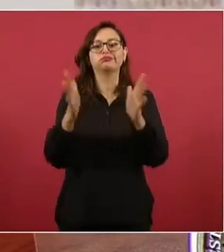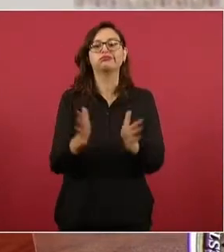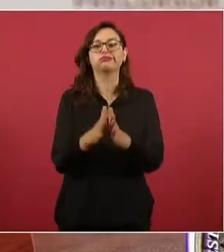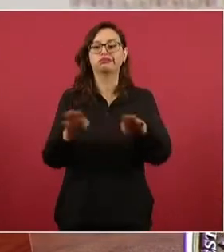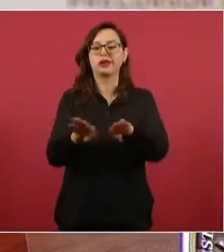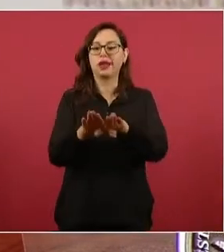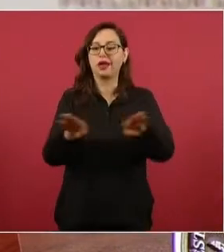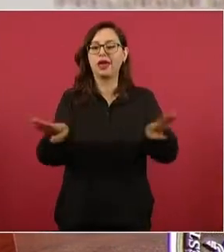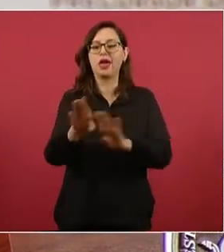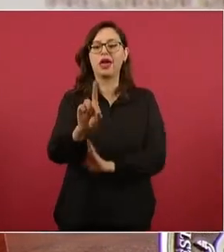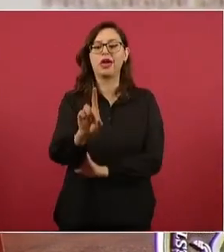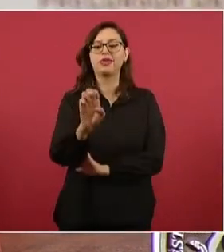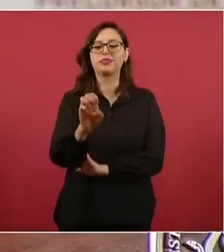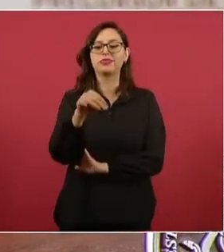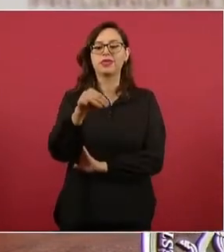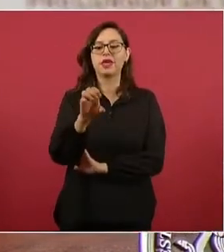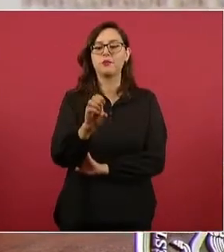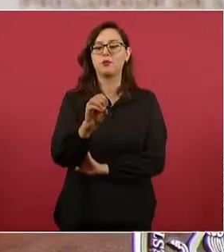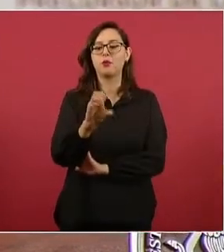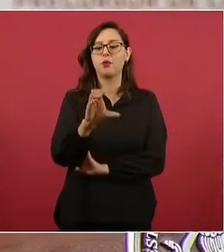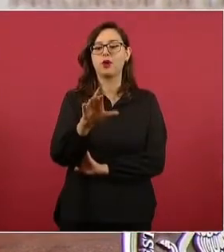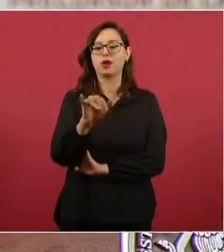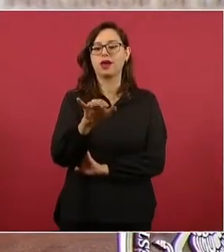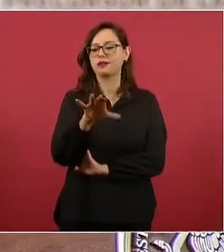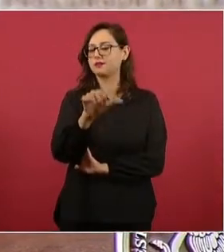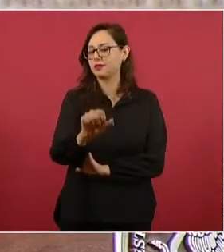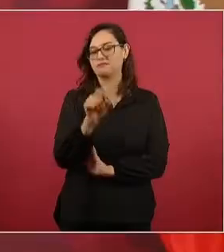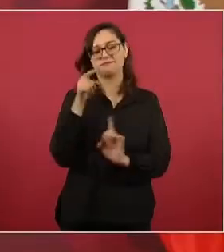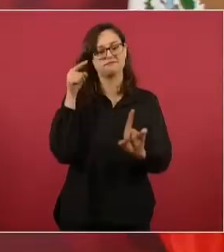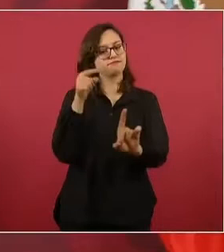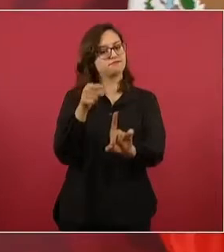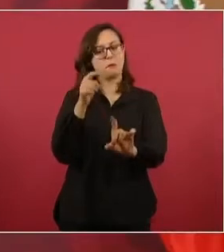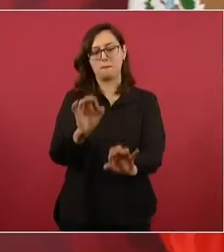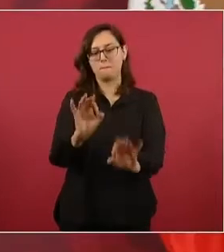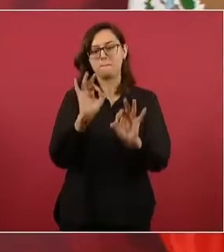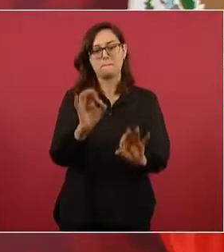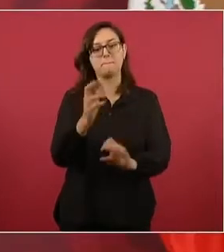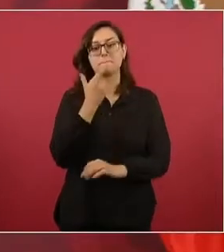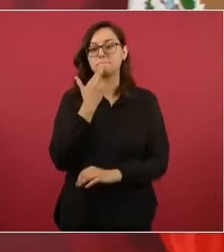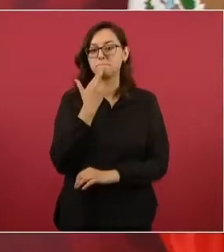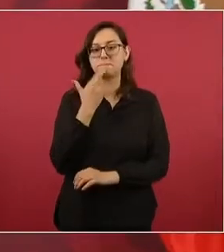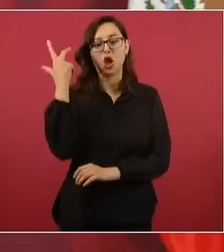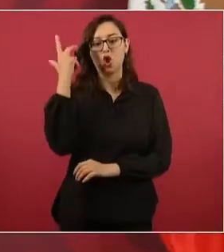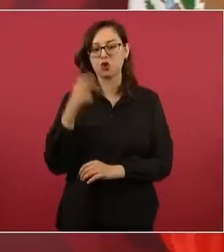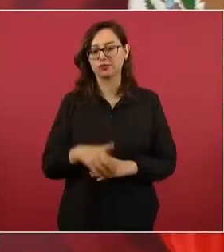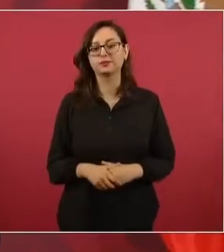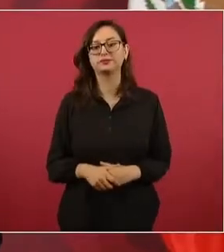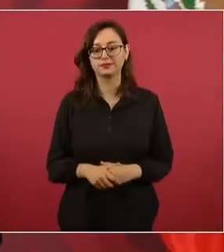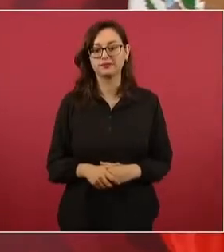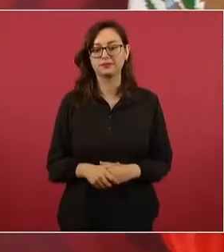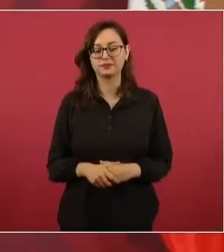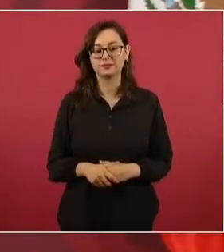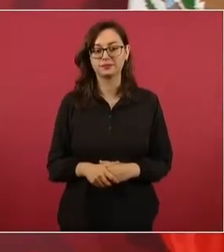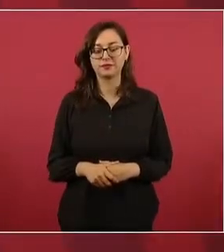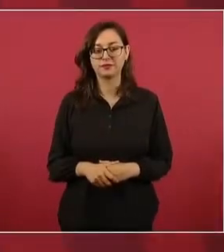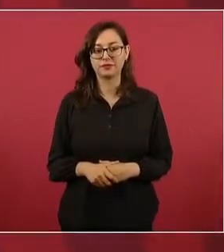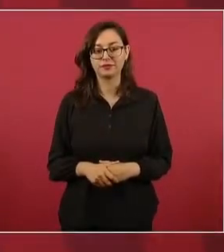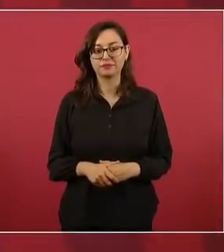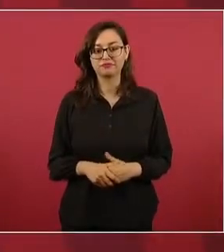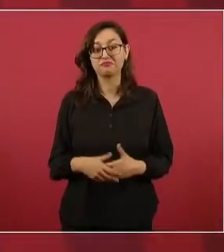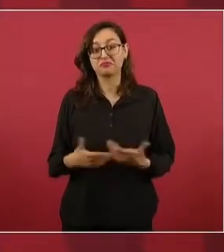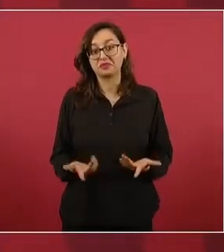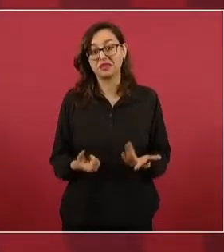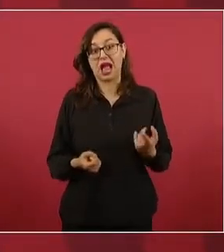que la mejor forma de gobierno es la democracia. Algunos dicen la menos